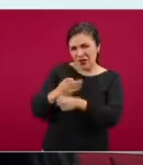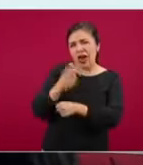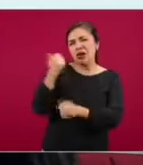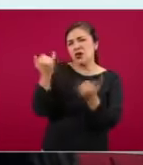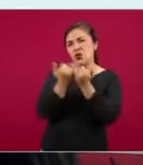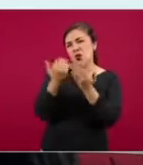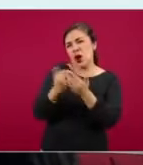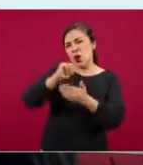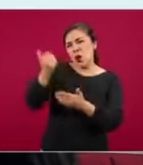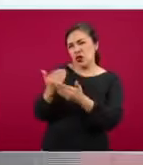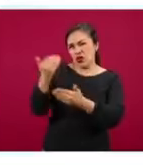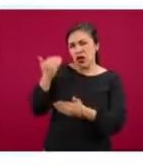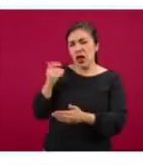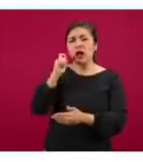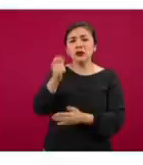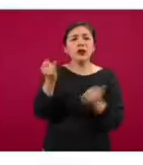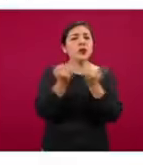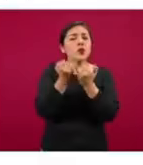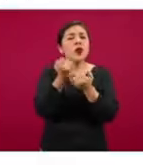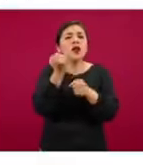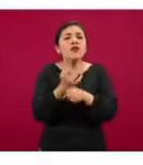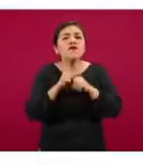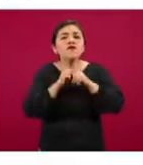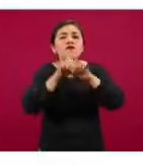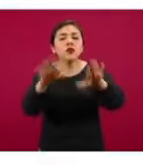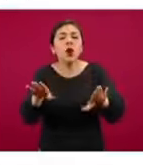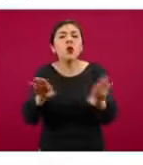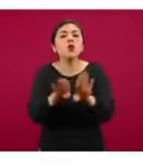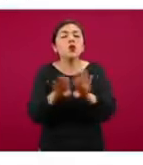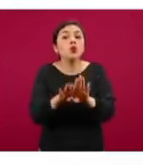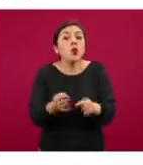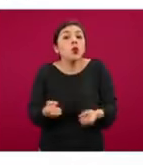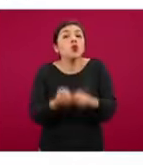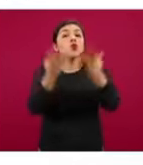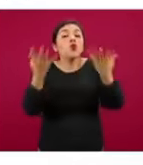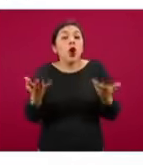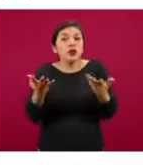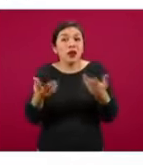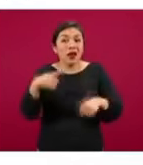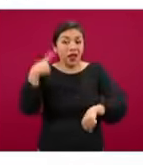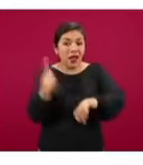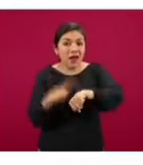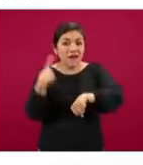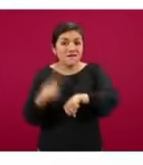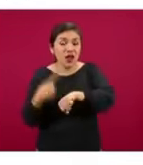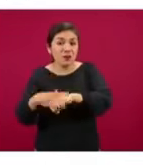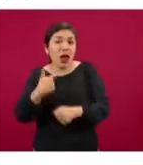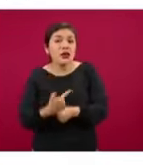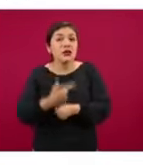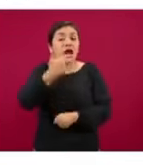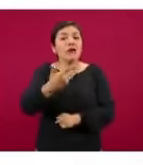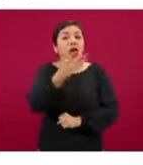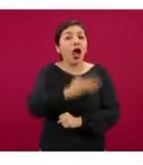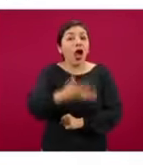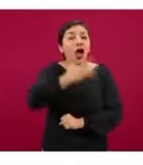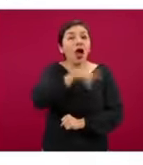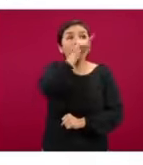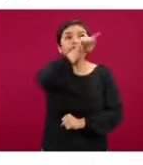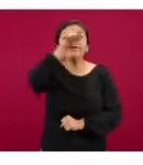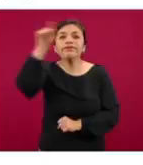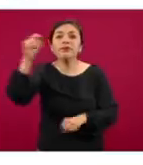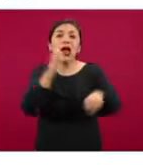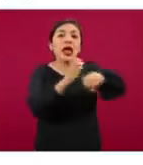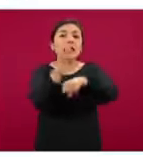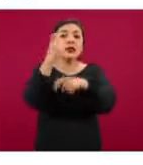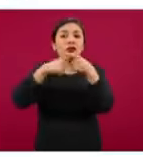también nos brinda información de la cantidad o la magnitud de enfermedad grave que está ocurriendo en cada una de